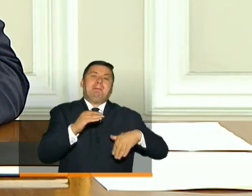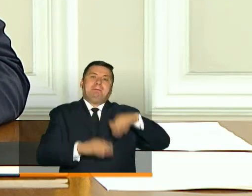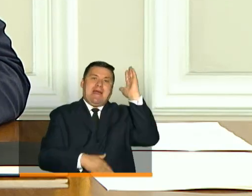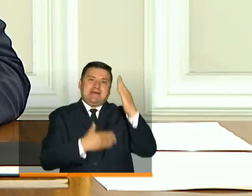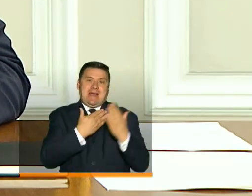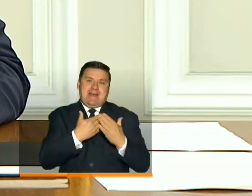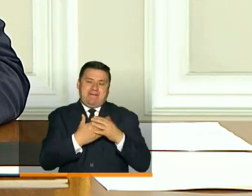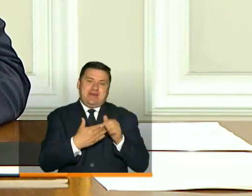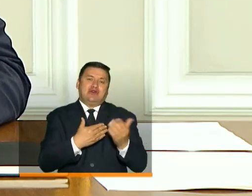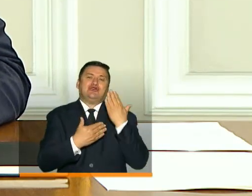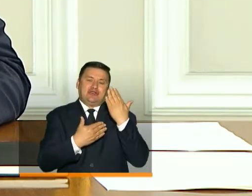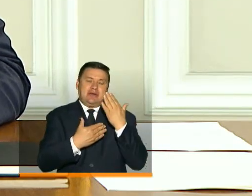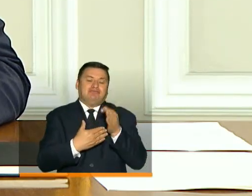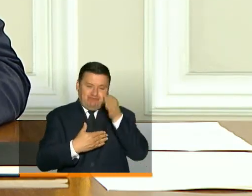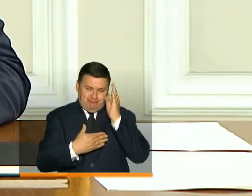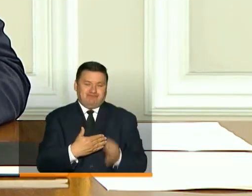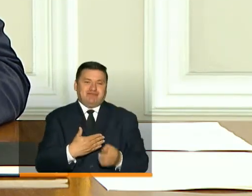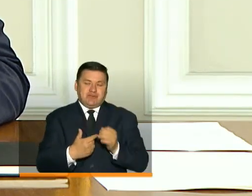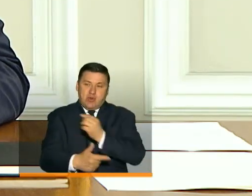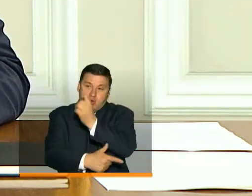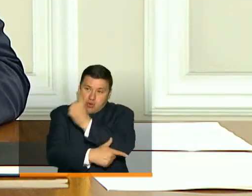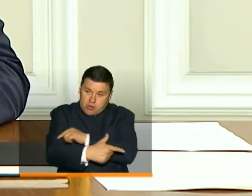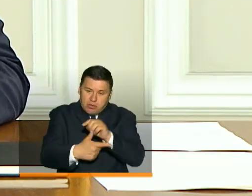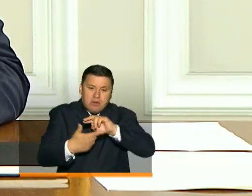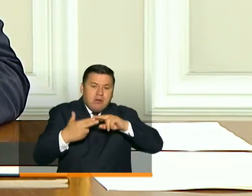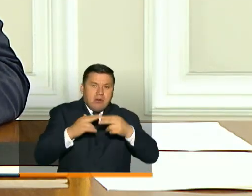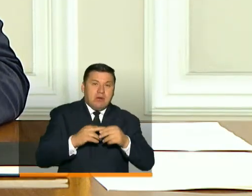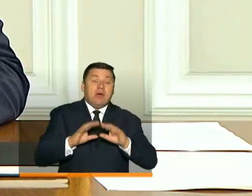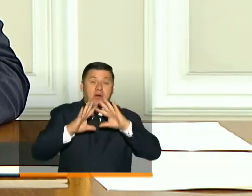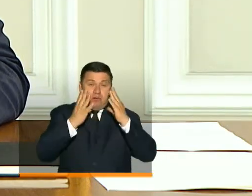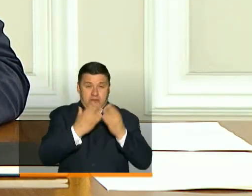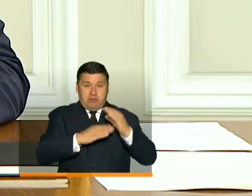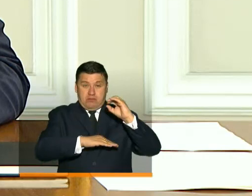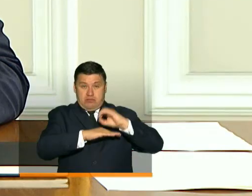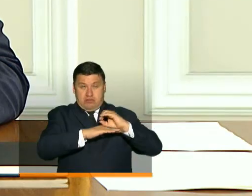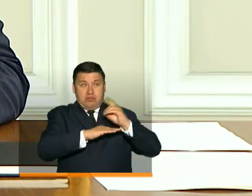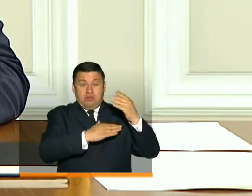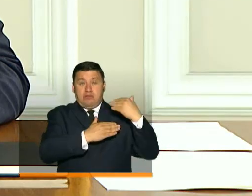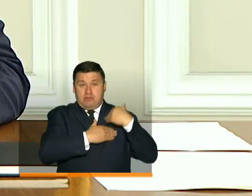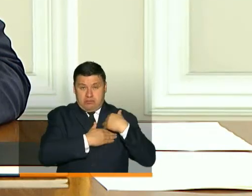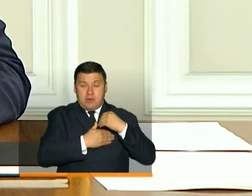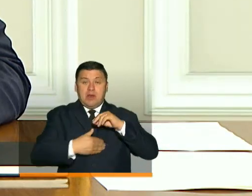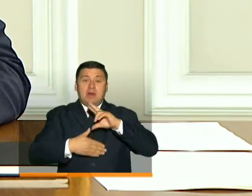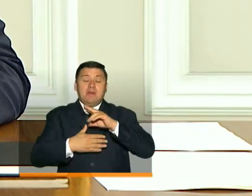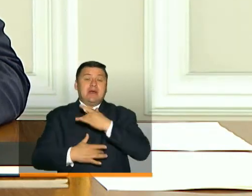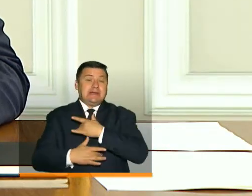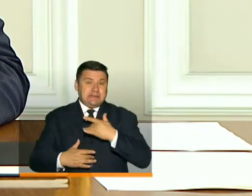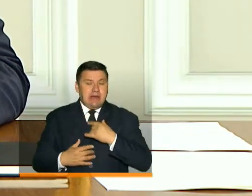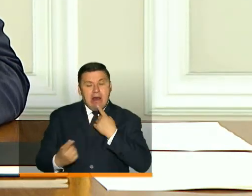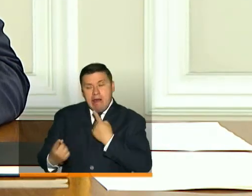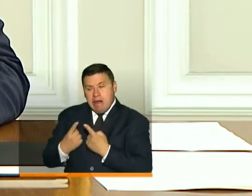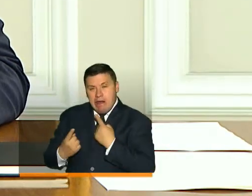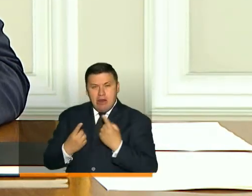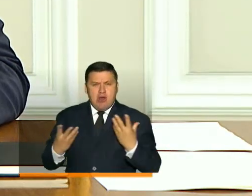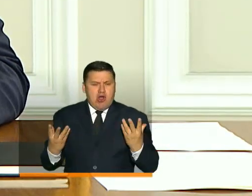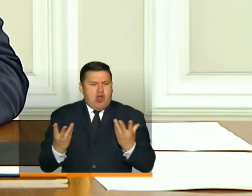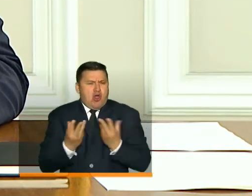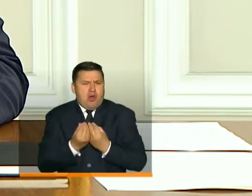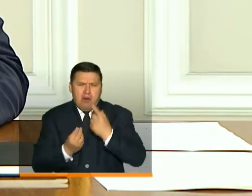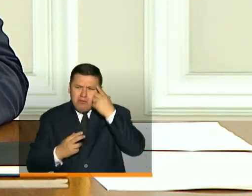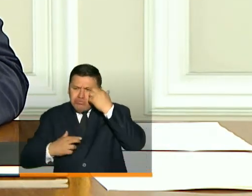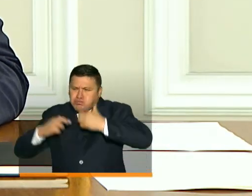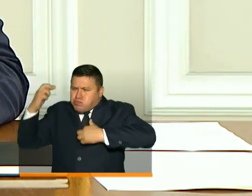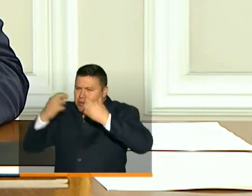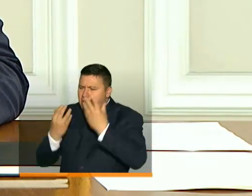hemos trabajado y que hemos validado con la Organización Mundial de la Salud, con la Organización Panamericana de la Salud, con el grupo de expertos,